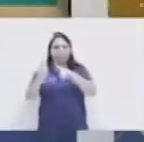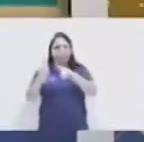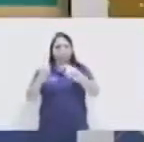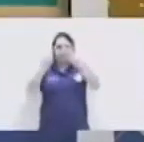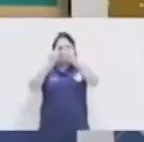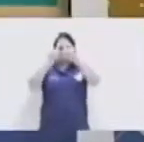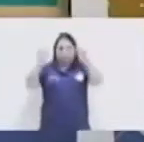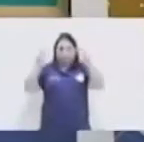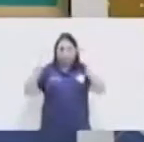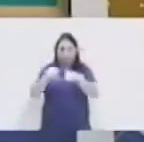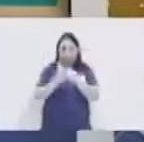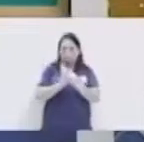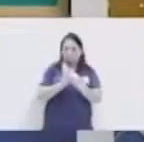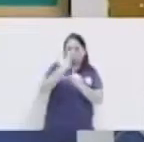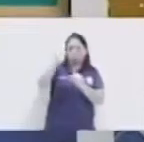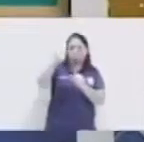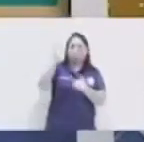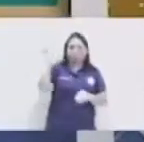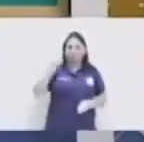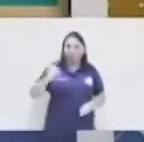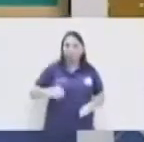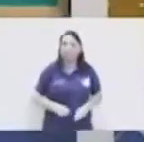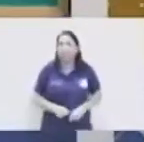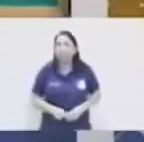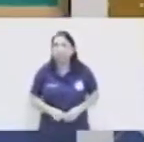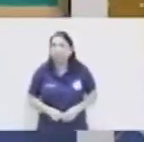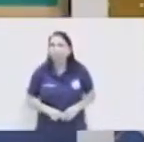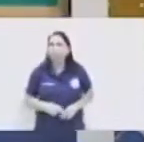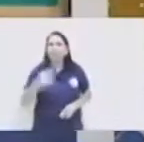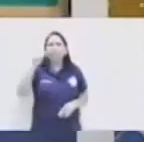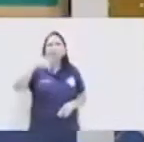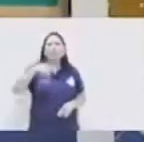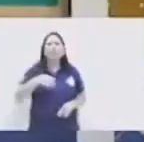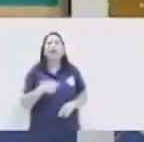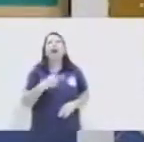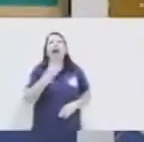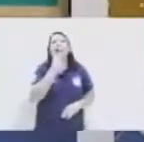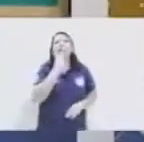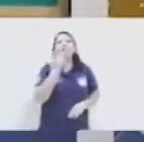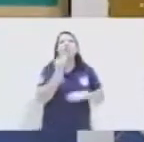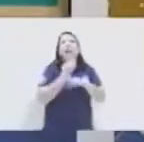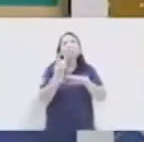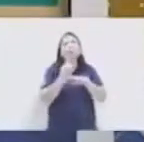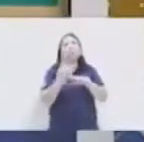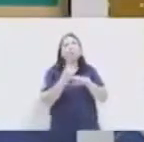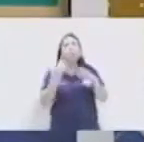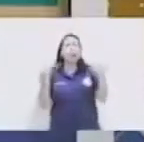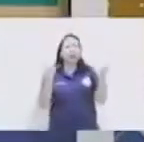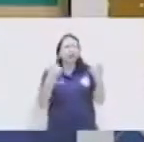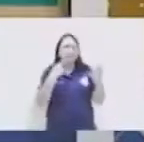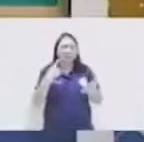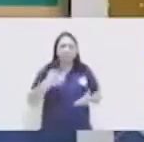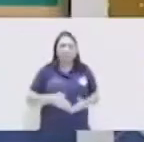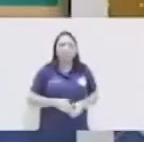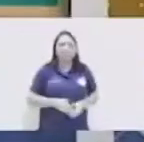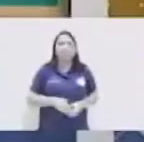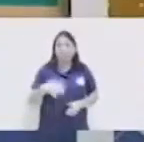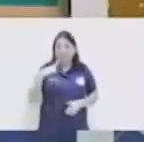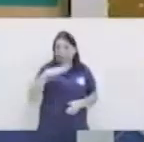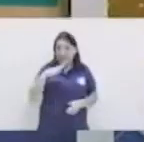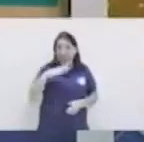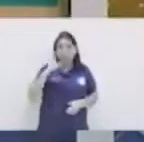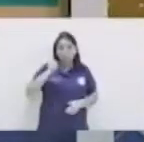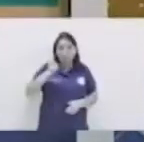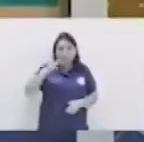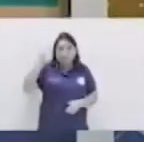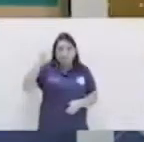nuestro plano cartesiano. Ahora, para evaluar h vamos a utilizar esta ecuación, a lo que recomendamos que la tengamos